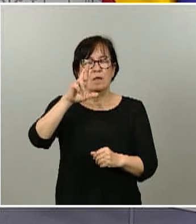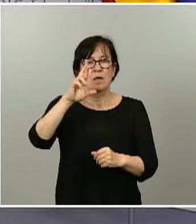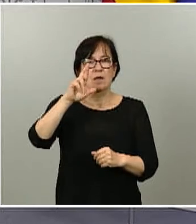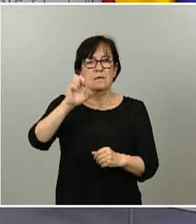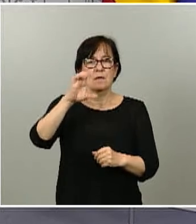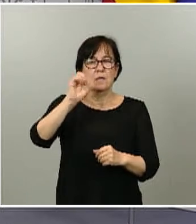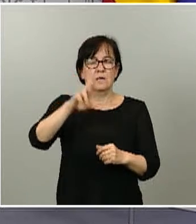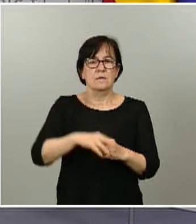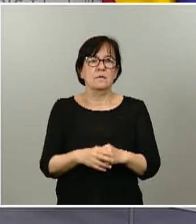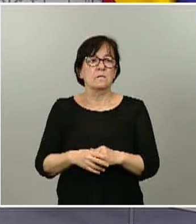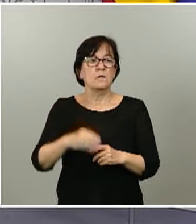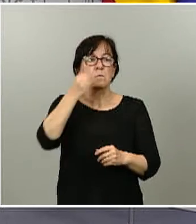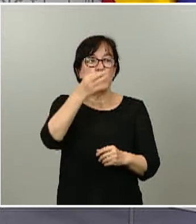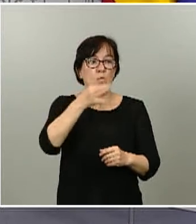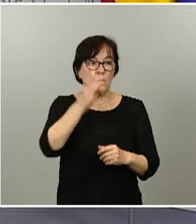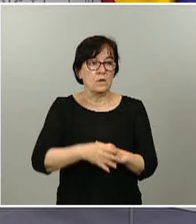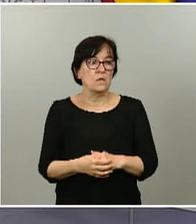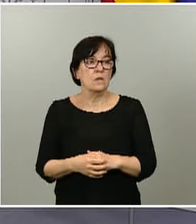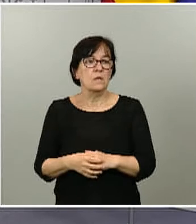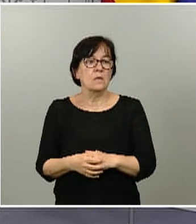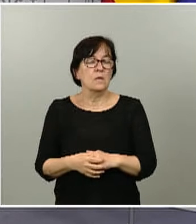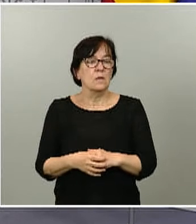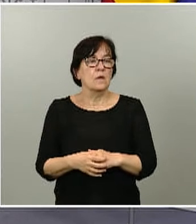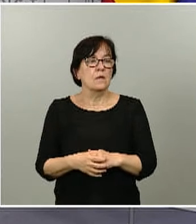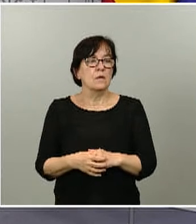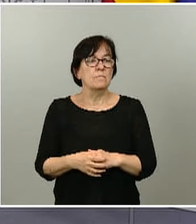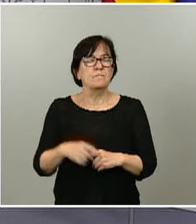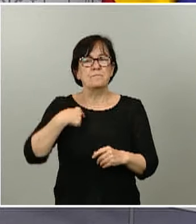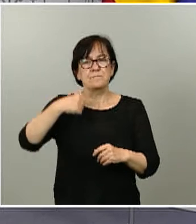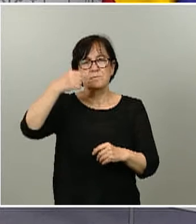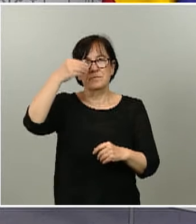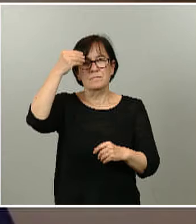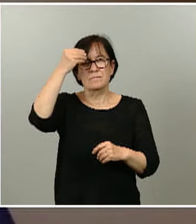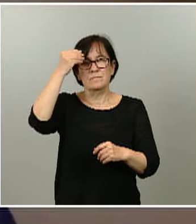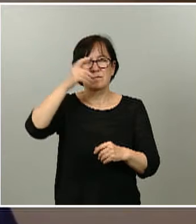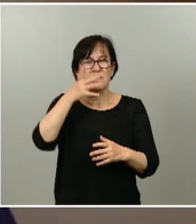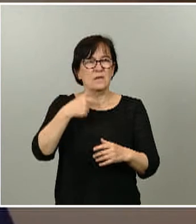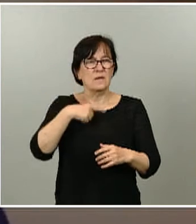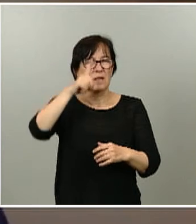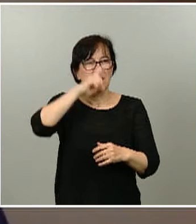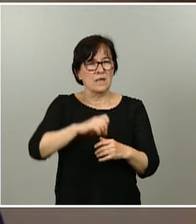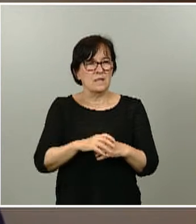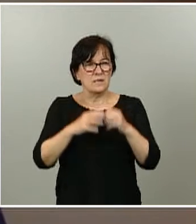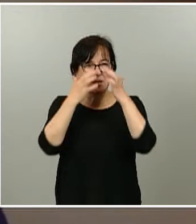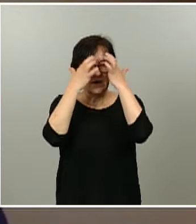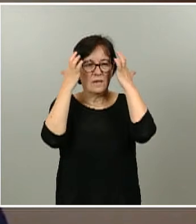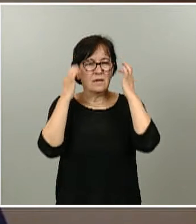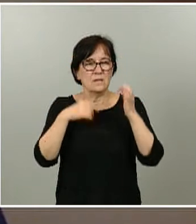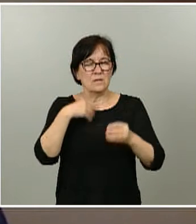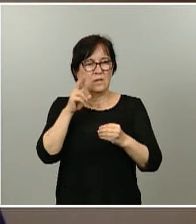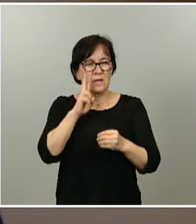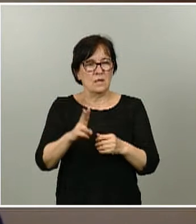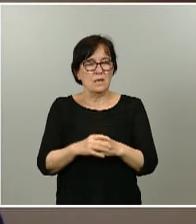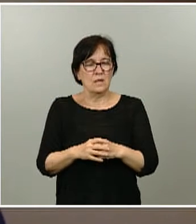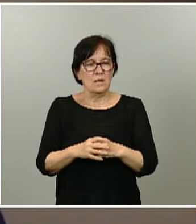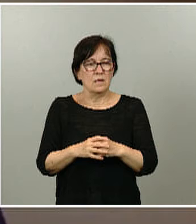Muy buenas tardes, soy Sam Jones de The Guardian. Supongo que no tengo que recordarles de las escenas que hemos visto en el